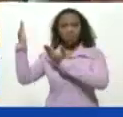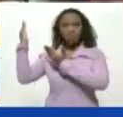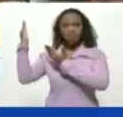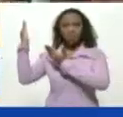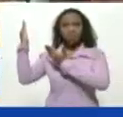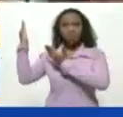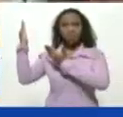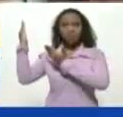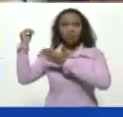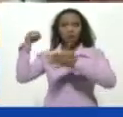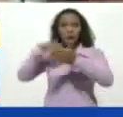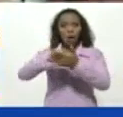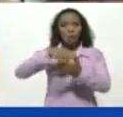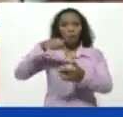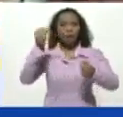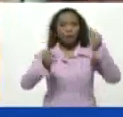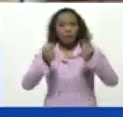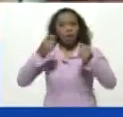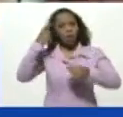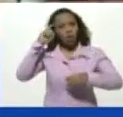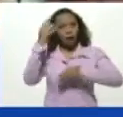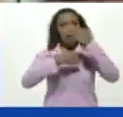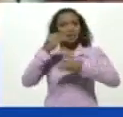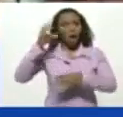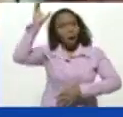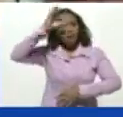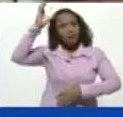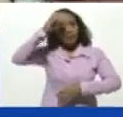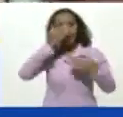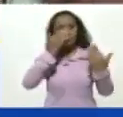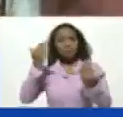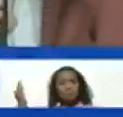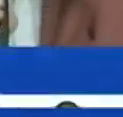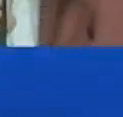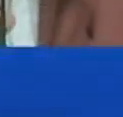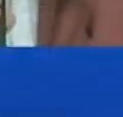de timón. Recordar es hacer conciencia. Adelante.